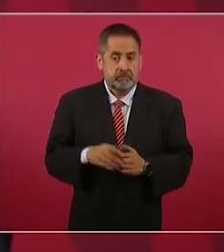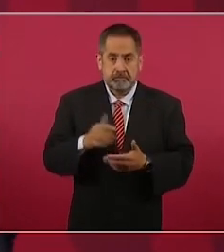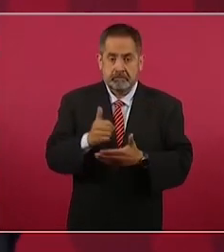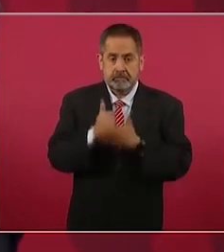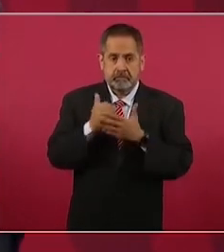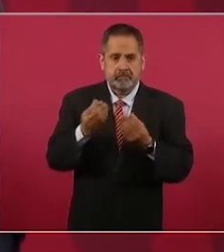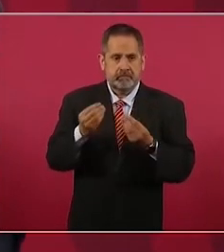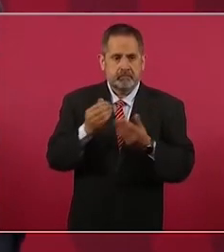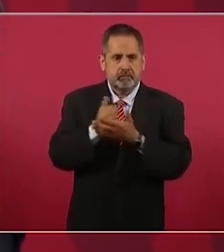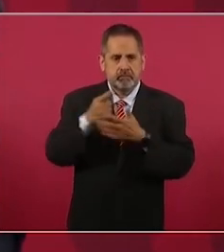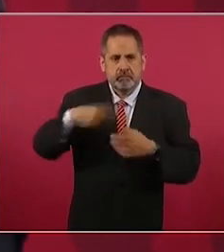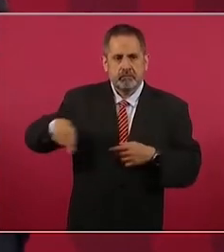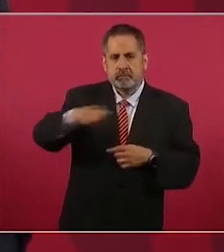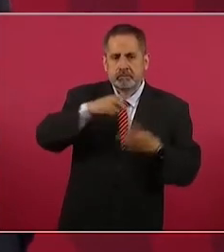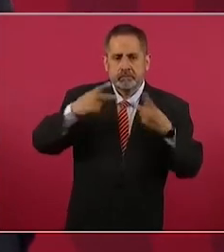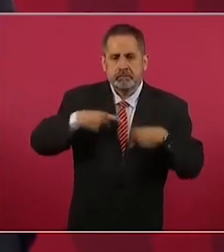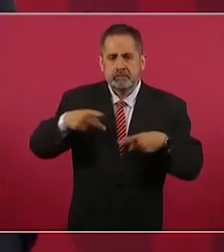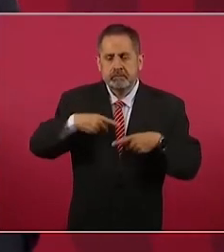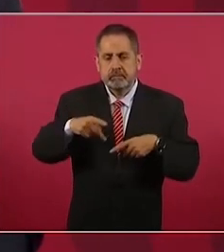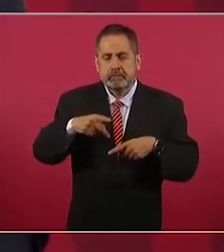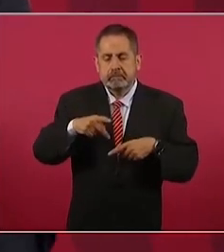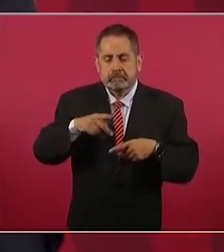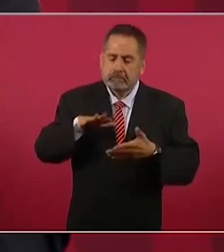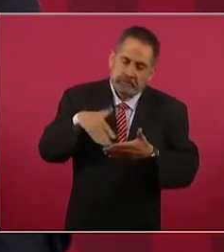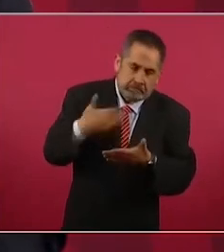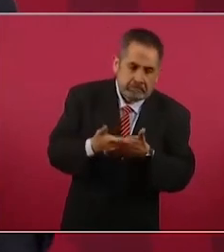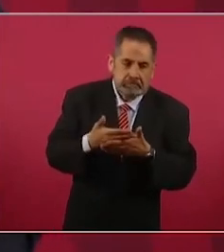ayuda mucho a que la gente no sea